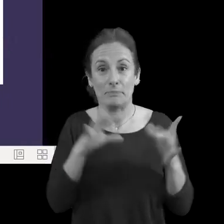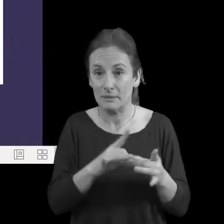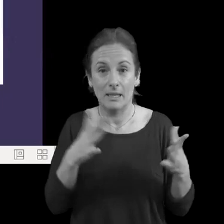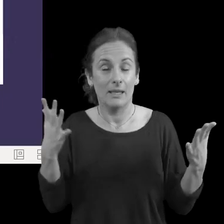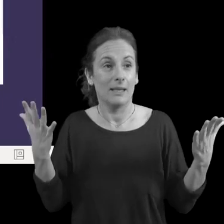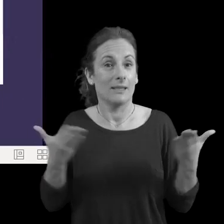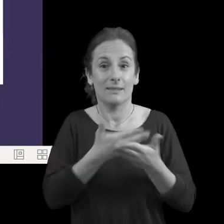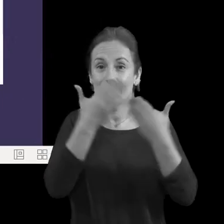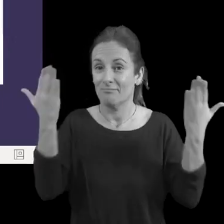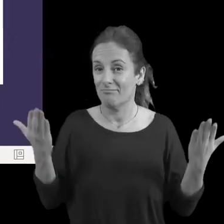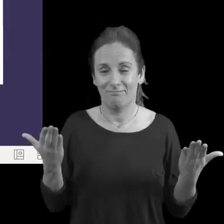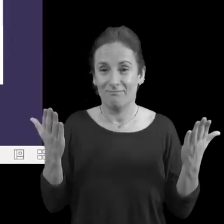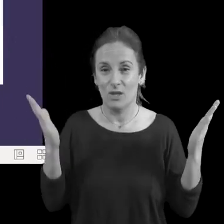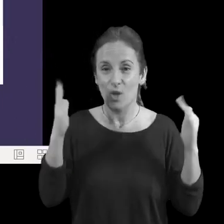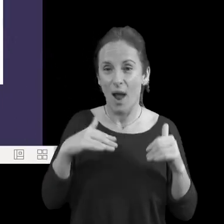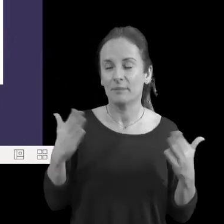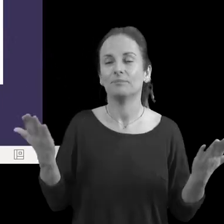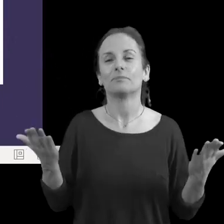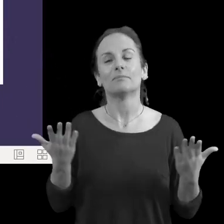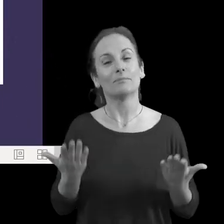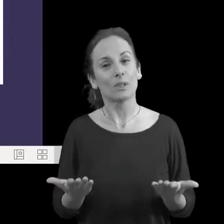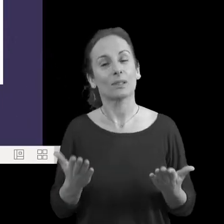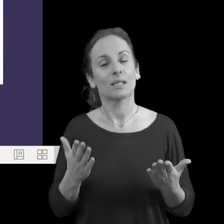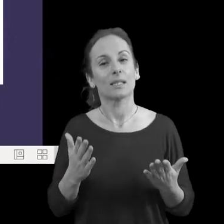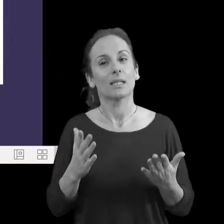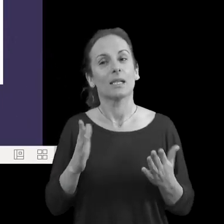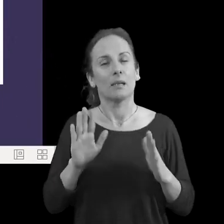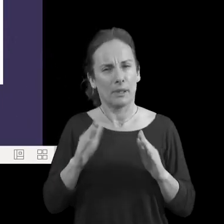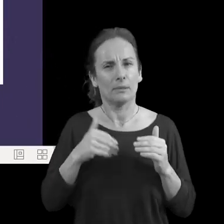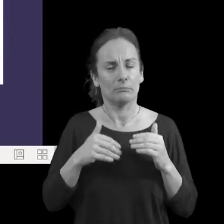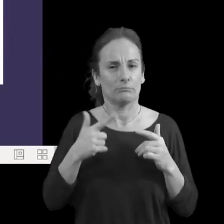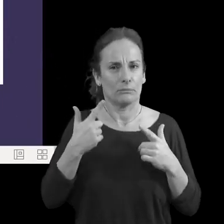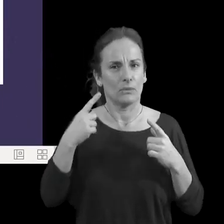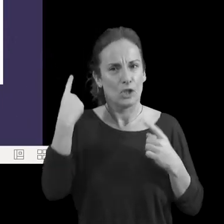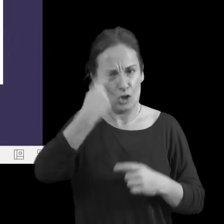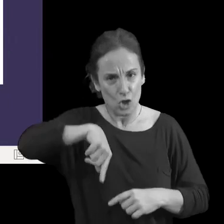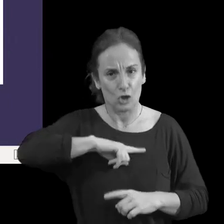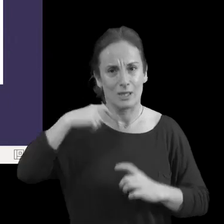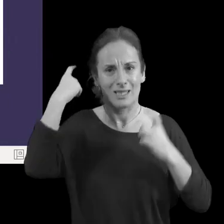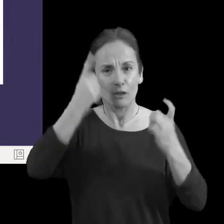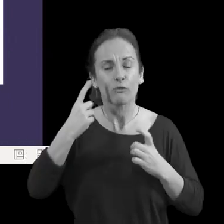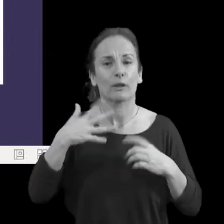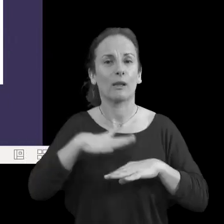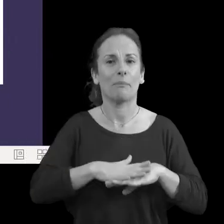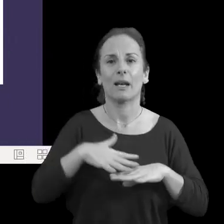sexuales, nuestras familias, nuestras redes, nuestras vidas. Otra cosa es que lo consigamos, pero al menos tenemos esas posibilidades de imaginar